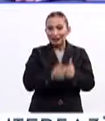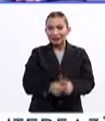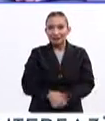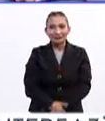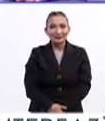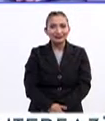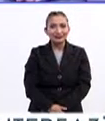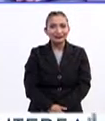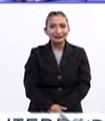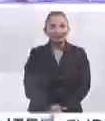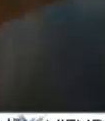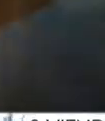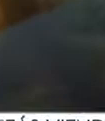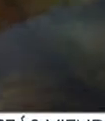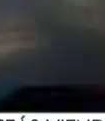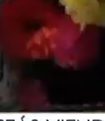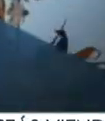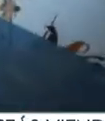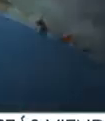vayan.